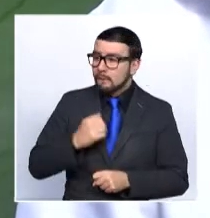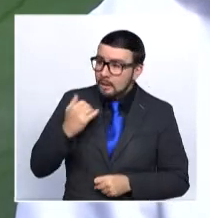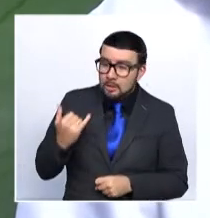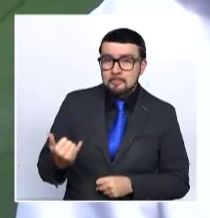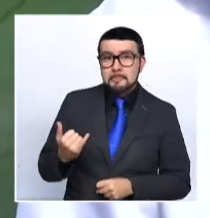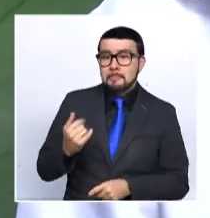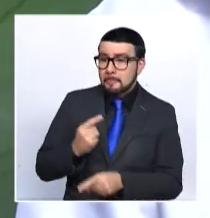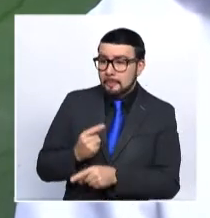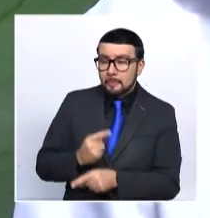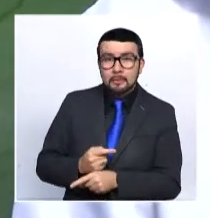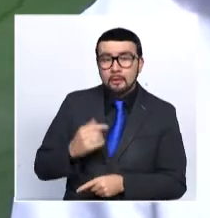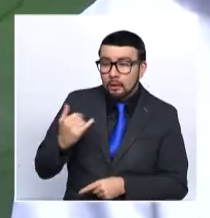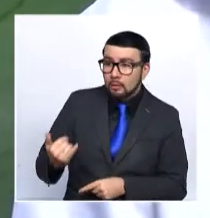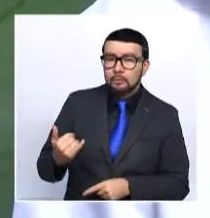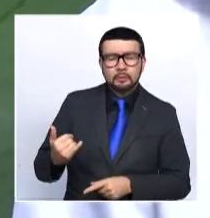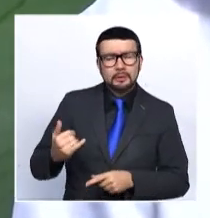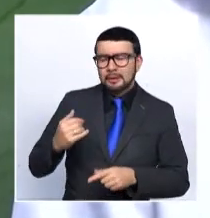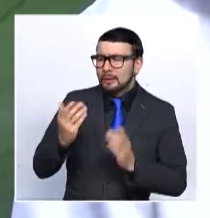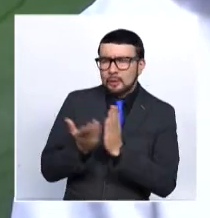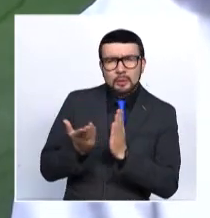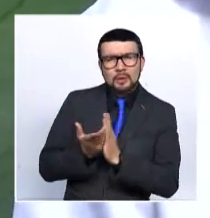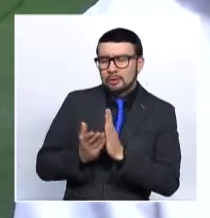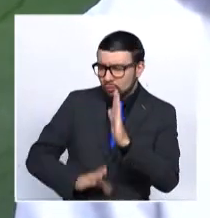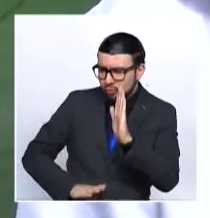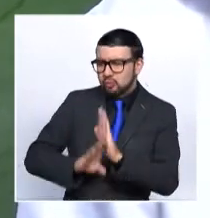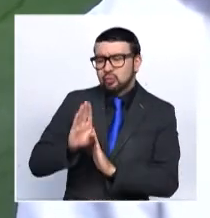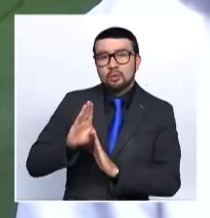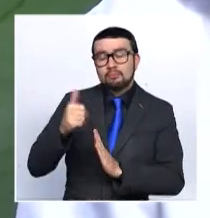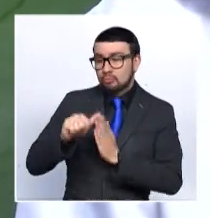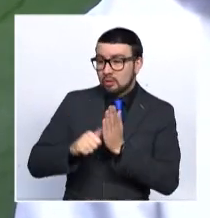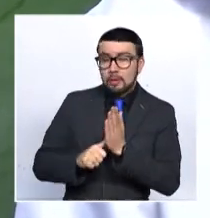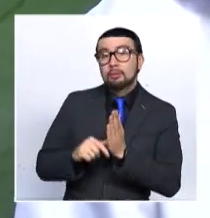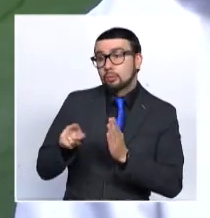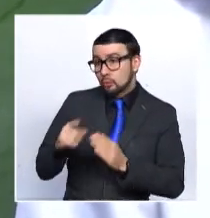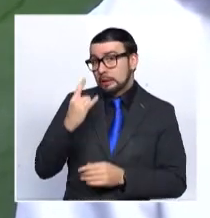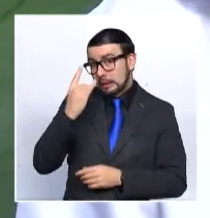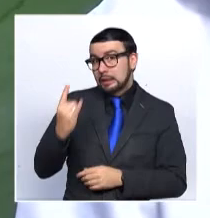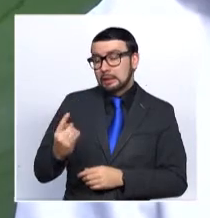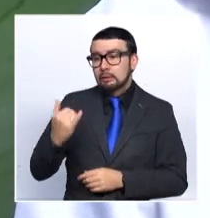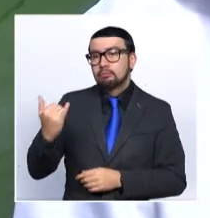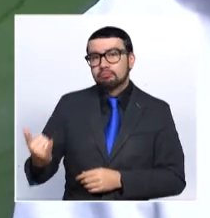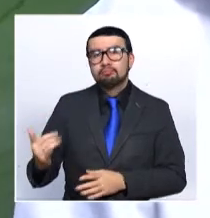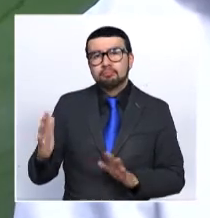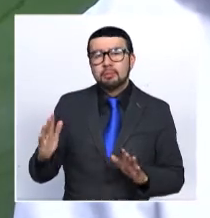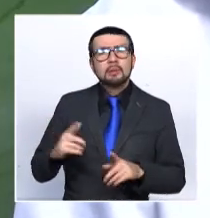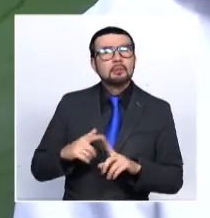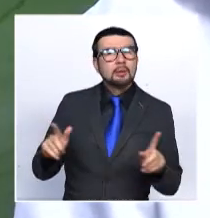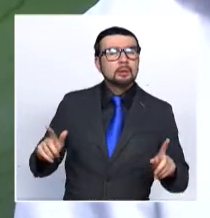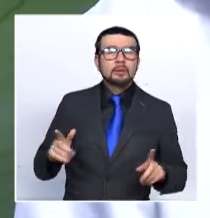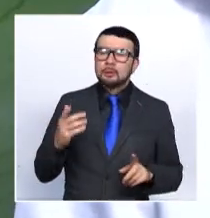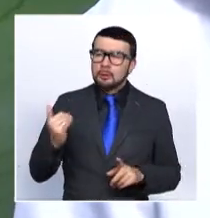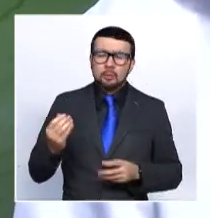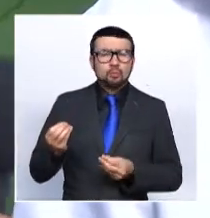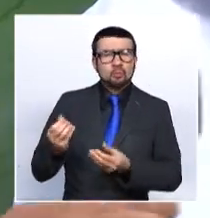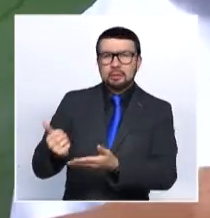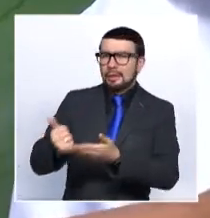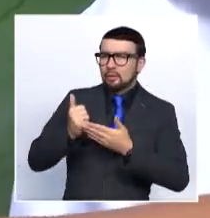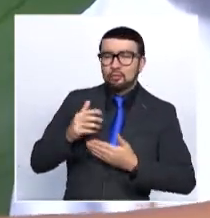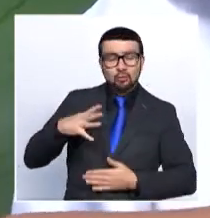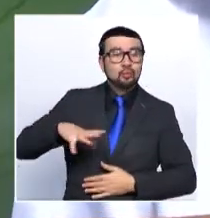esta parte de la educación continuada con respecto al programa ha sido muy interesante y nos ha sido de gran ayuda para